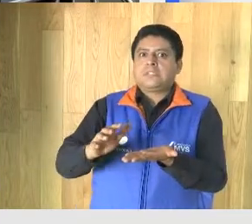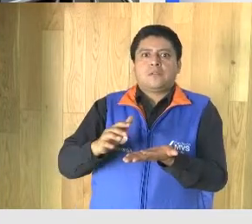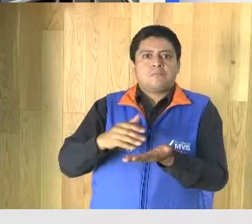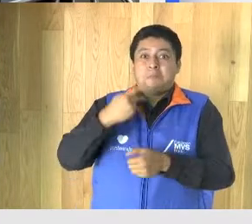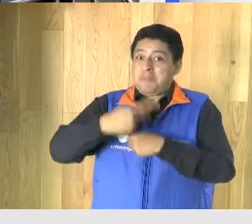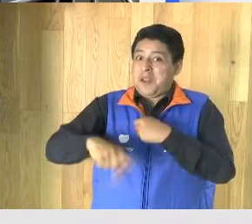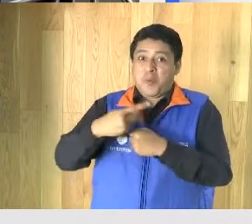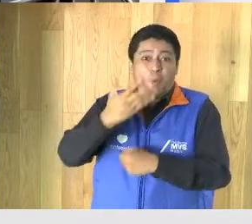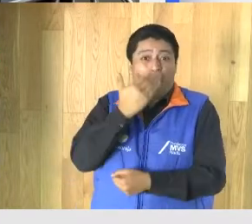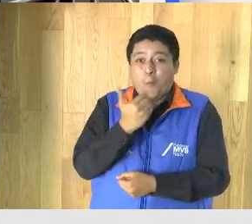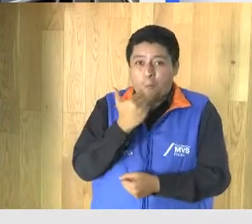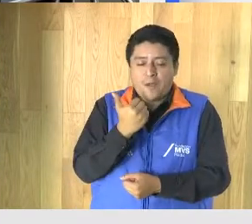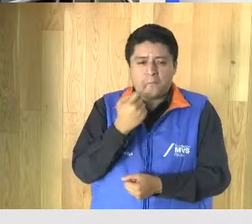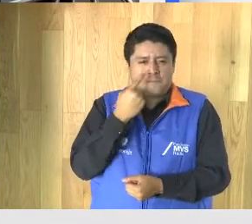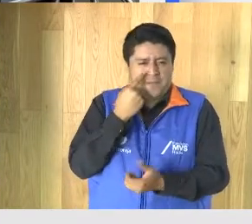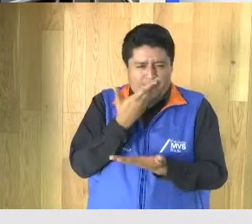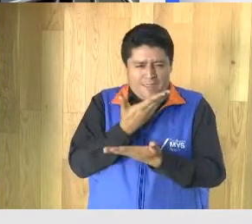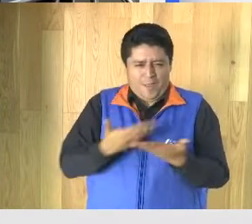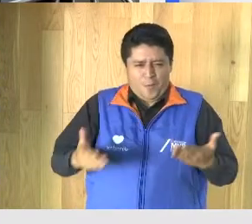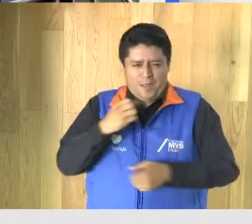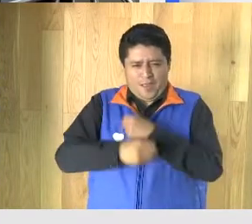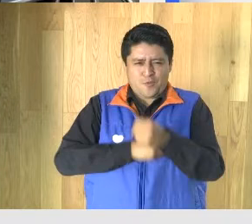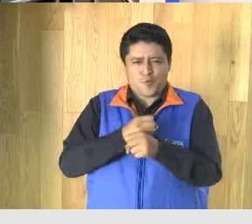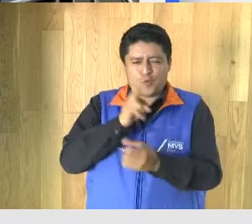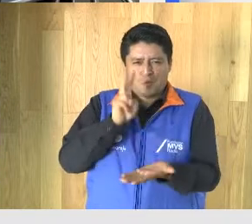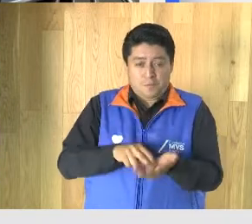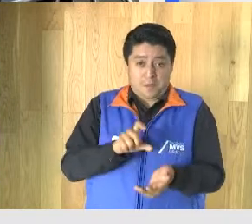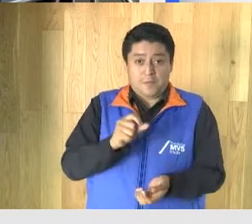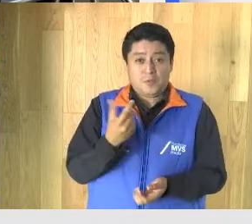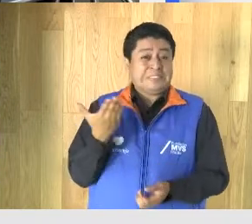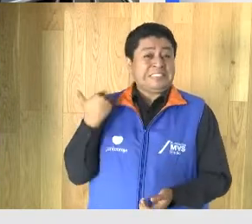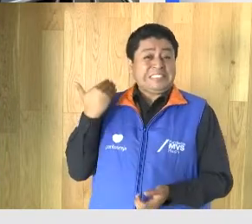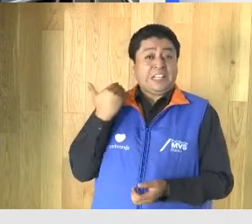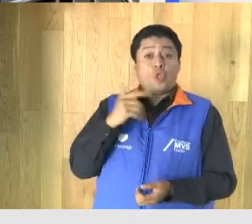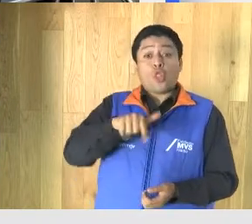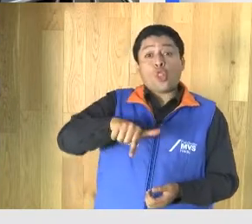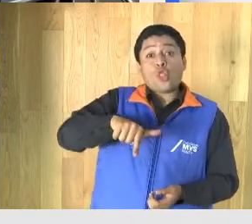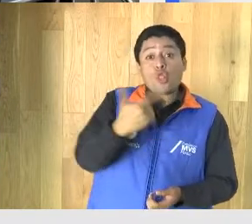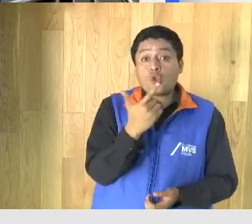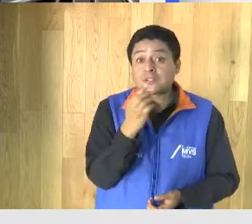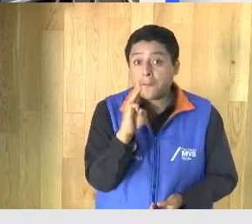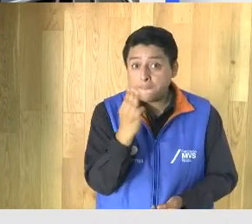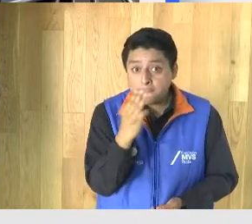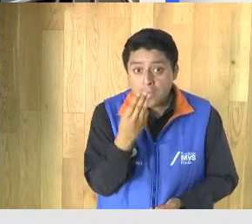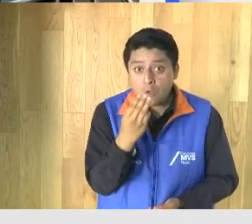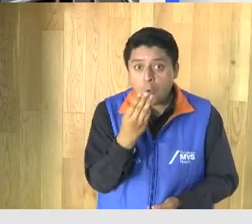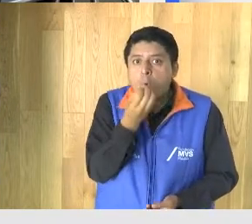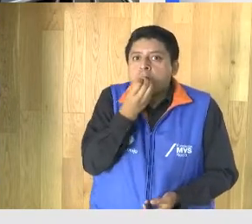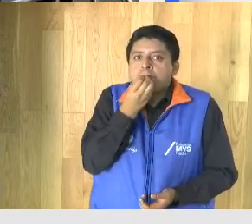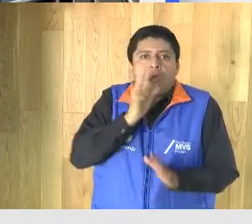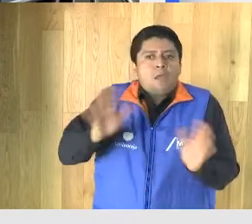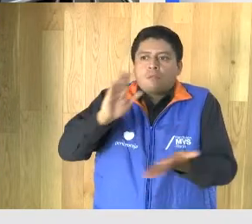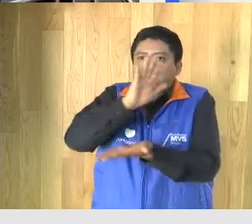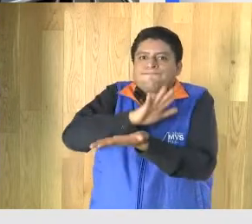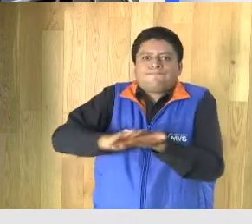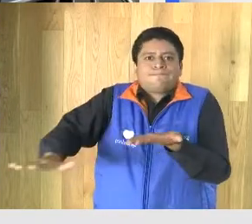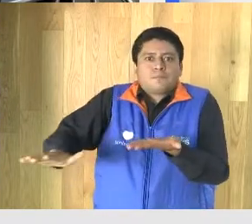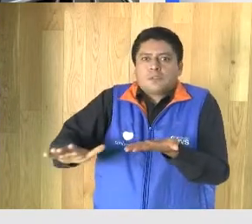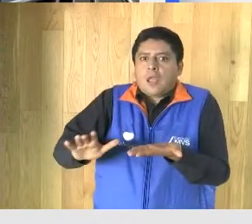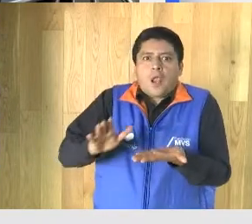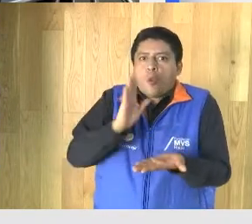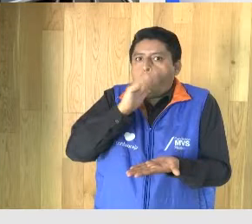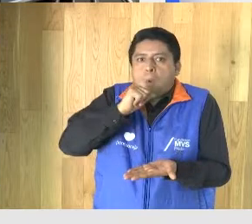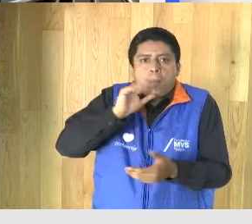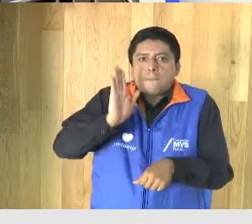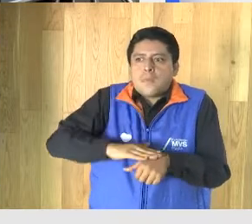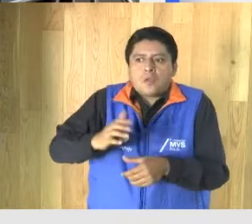este año 2022 lo sobrepasamos el 12 de mayo, con lo cual ya estamos viviendo por encima de las posibilidades del planeta.